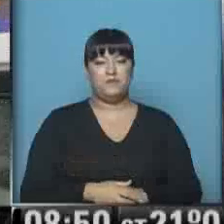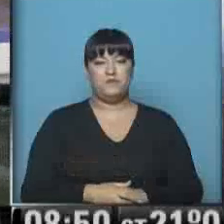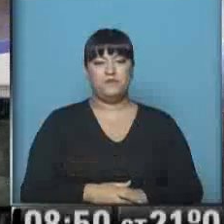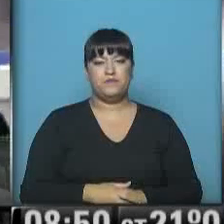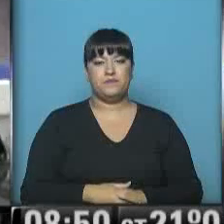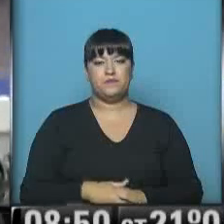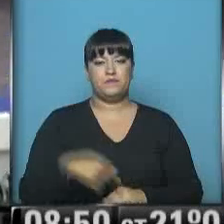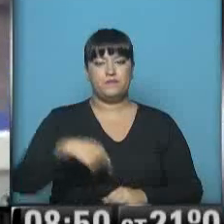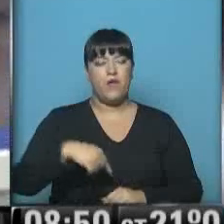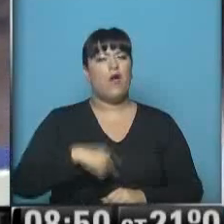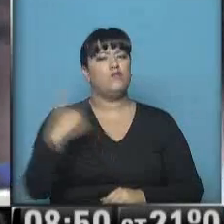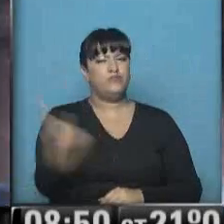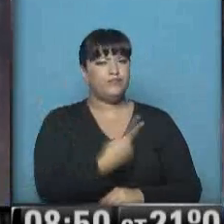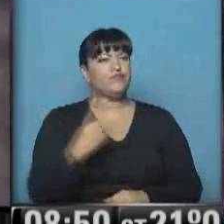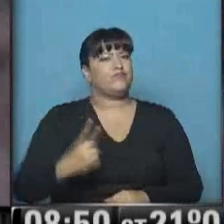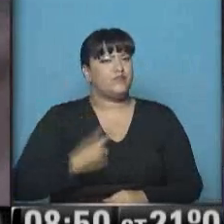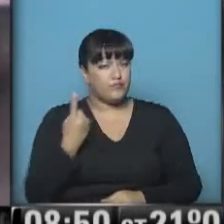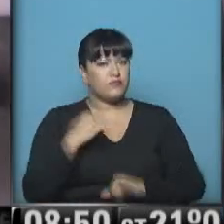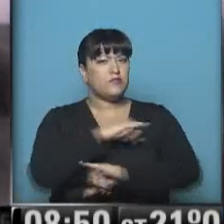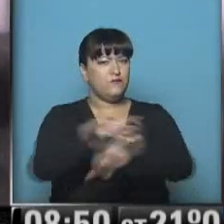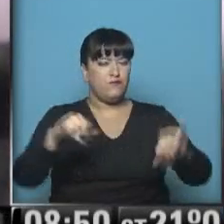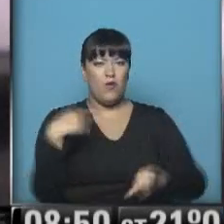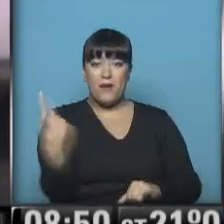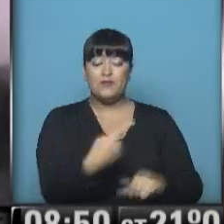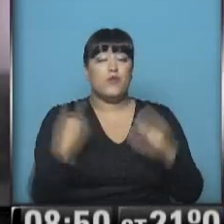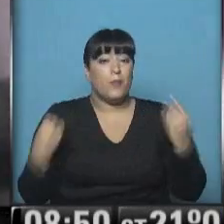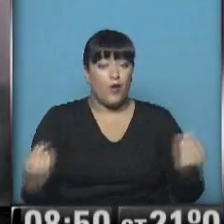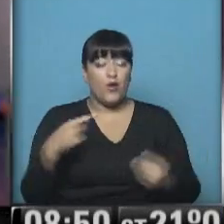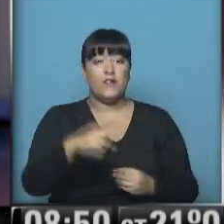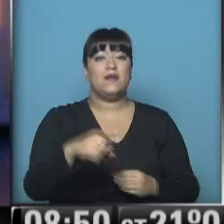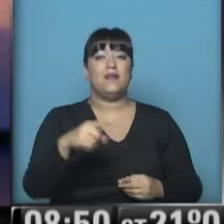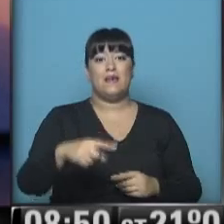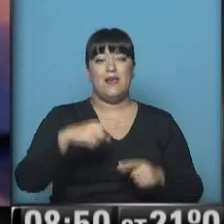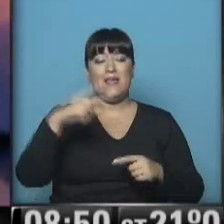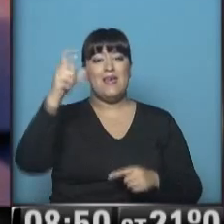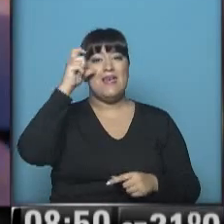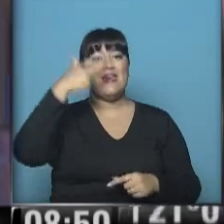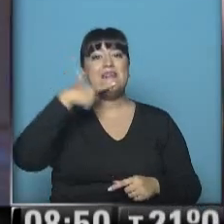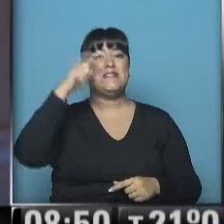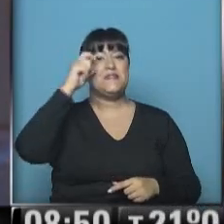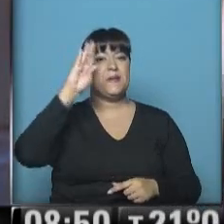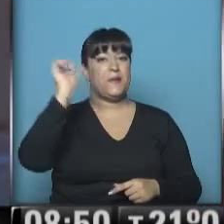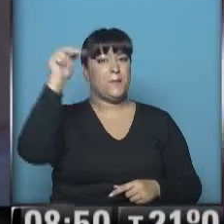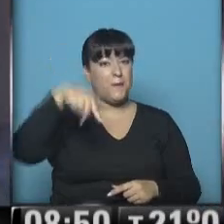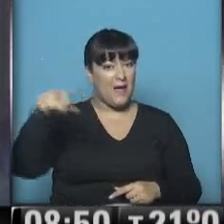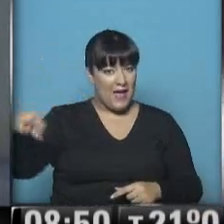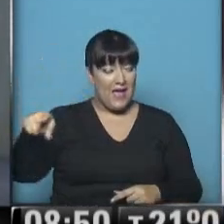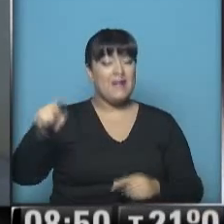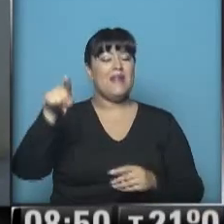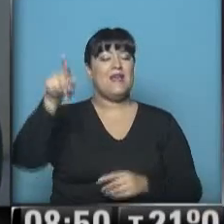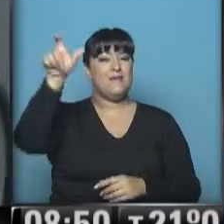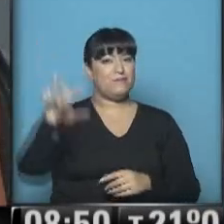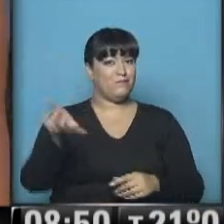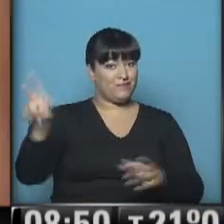y nos enorgullece compartir esta información con todos ustedes porque esteban magnani que es partícipe de